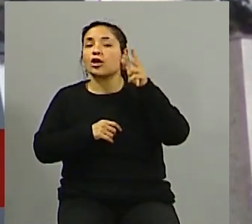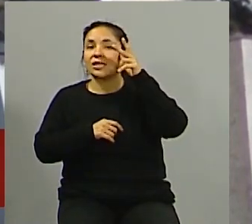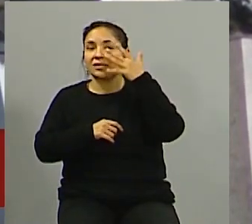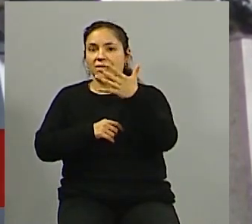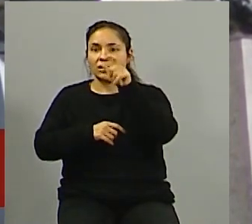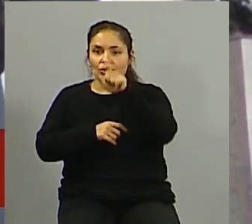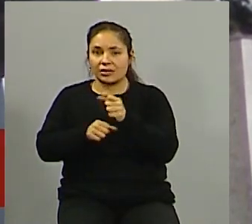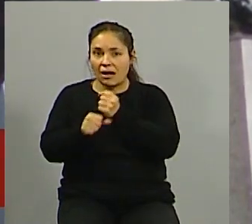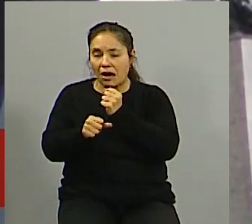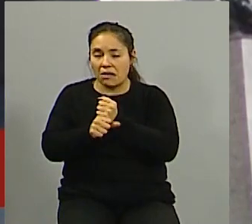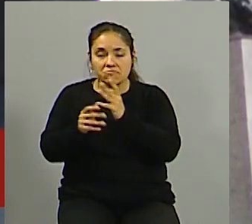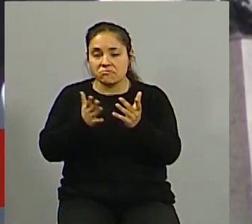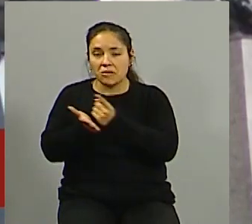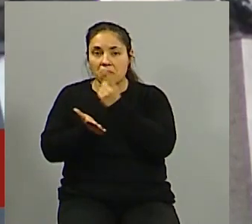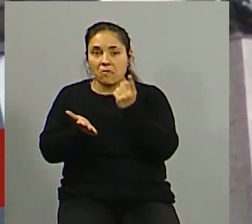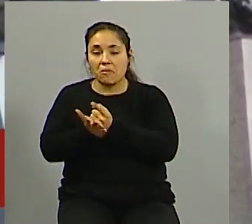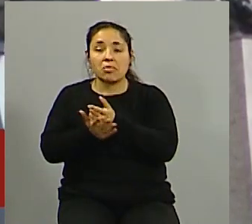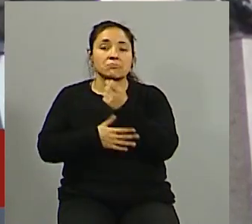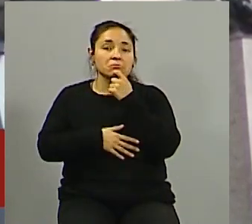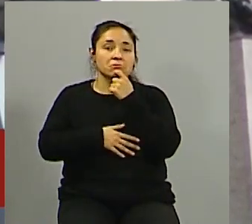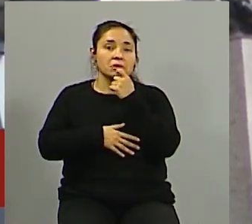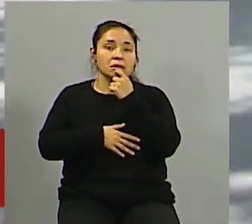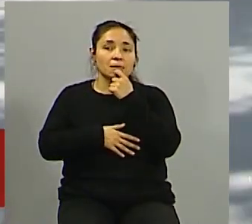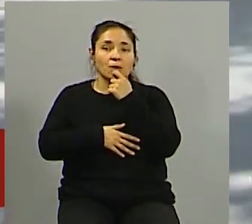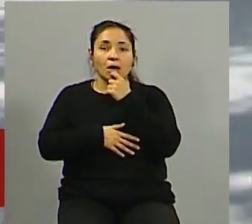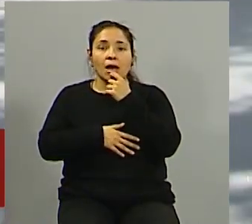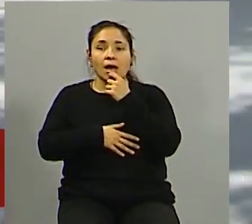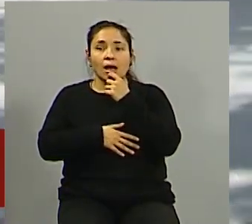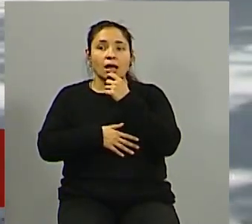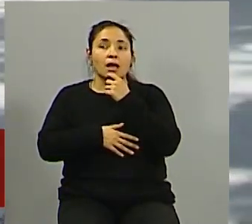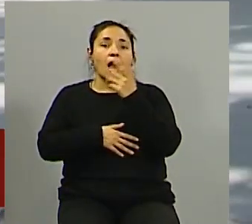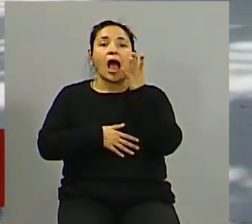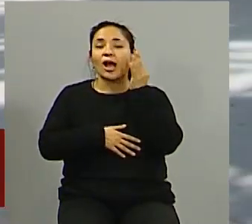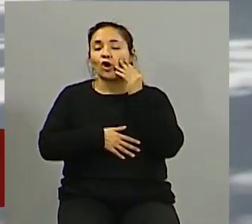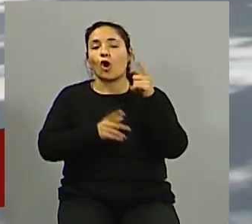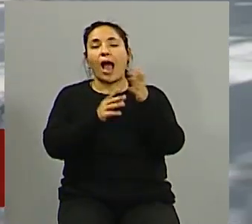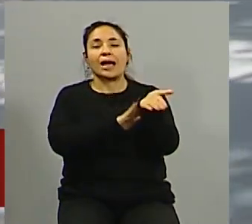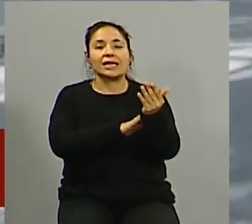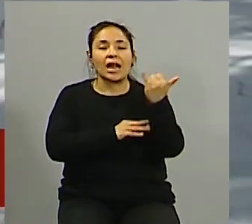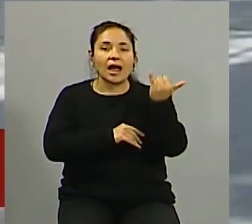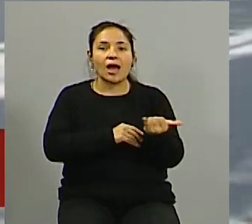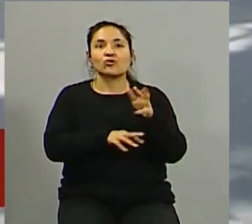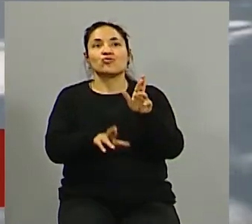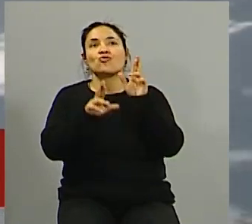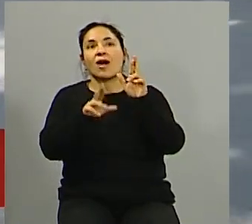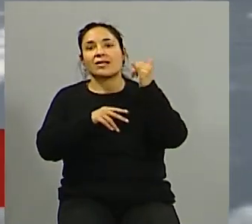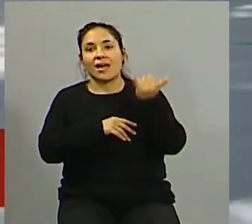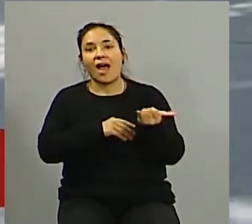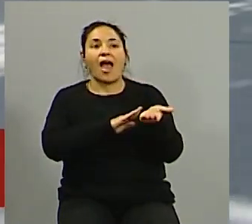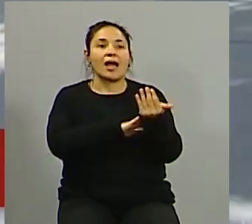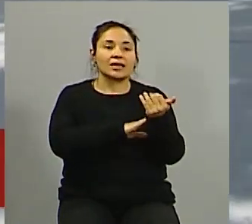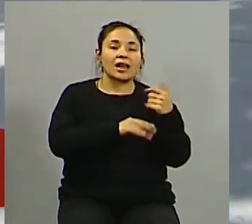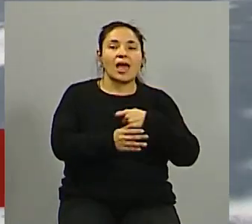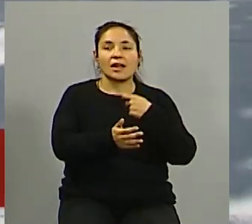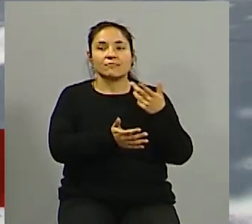en condiciones de poder trabajar. Bueno, y la verdad es que si no vive de renta, si no fue una persona que tuvo la suerte de tener algo claro, de poder